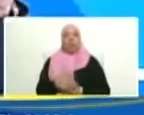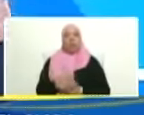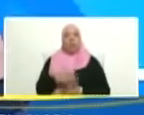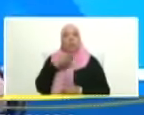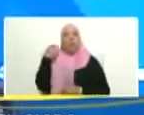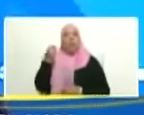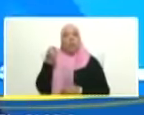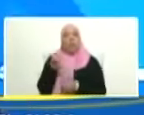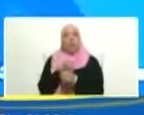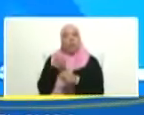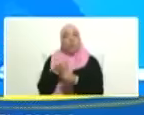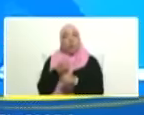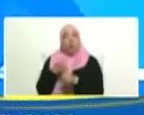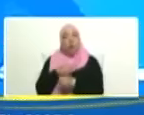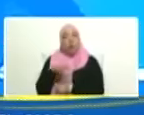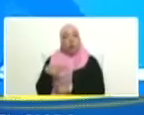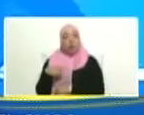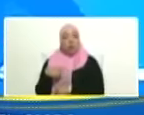Orgullosos de la labor de ustedes.